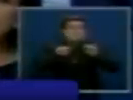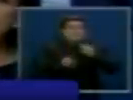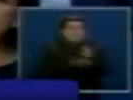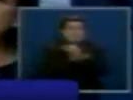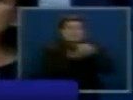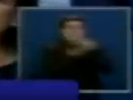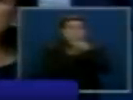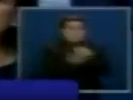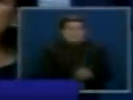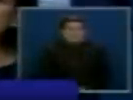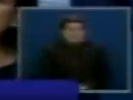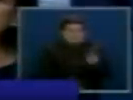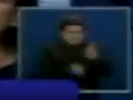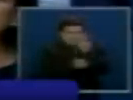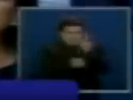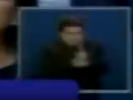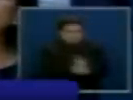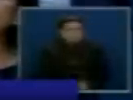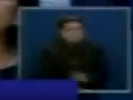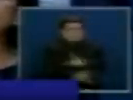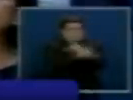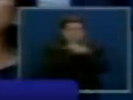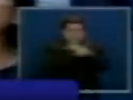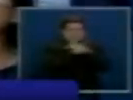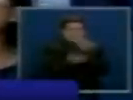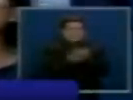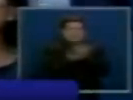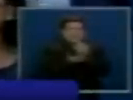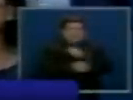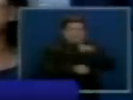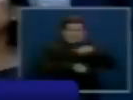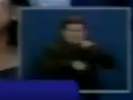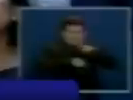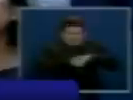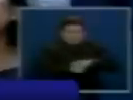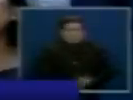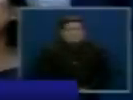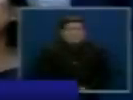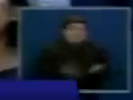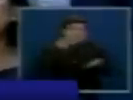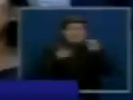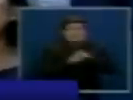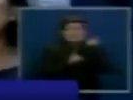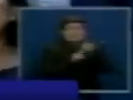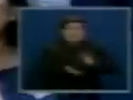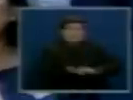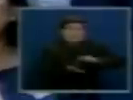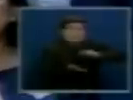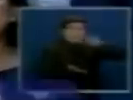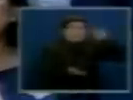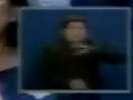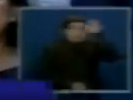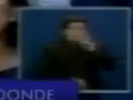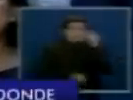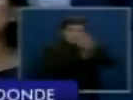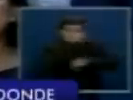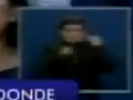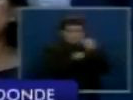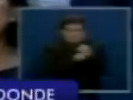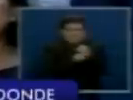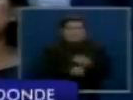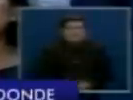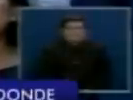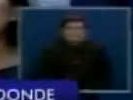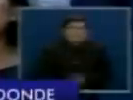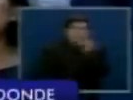moneda, lo que constituye un blindaje para la economía costarricense ante eventuales incrementos en las tasas internacionales de interés